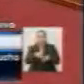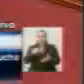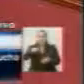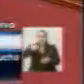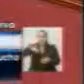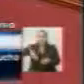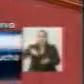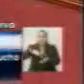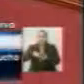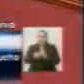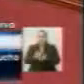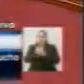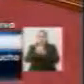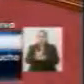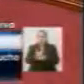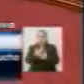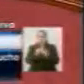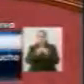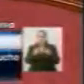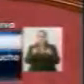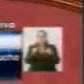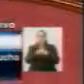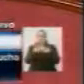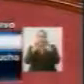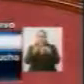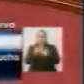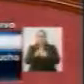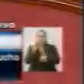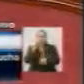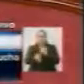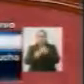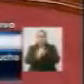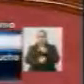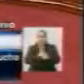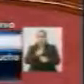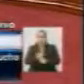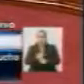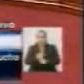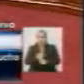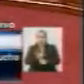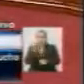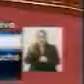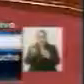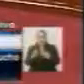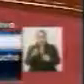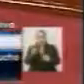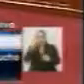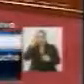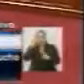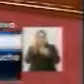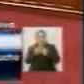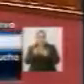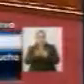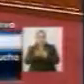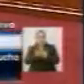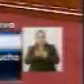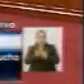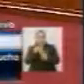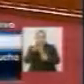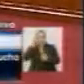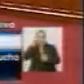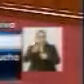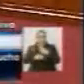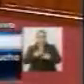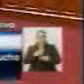social en este sentido informamos que los últimos años el presupuesto de las fuerzas armadas y